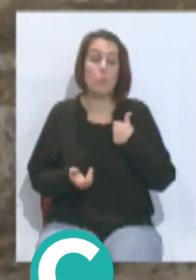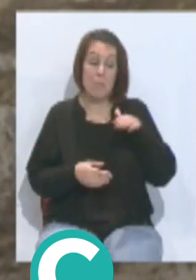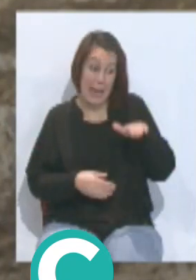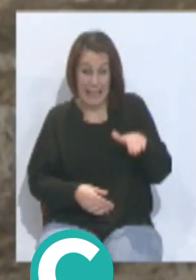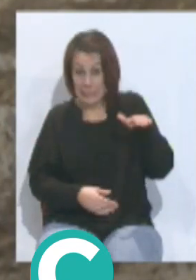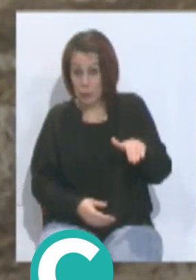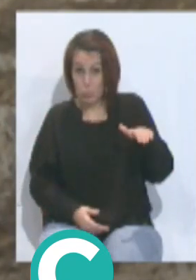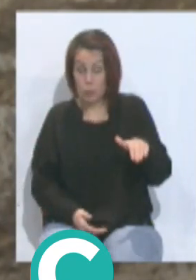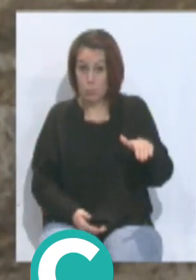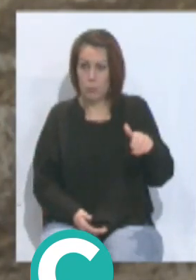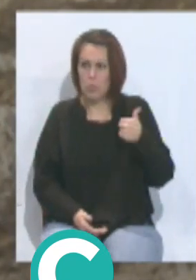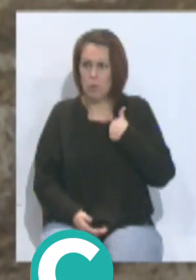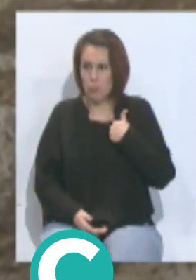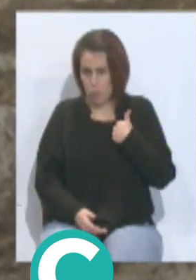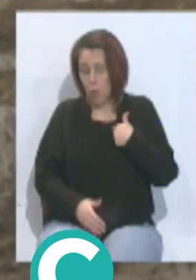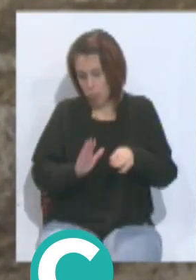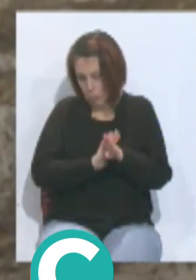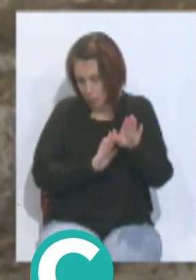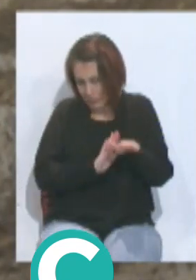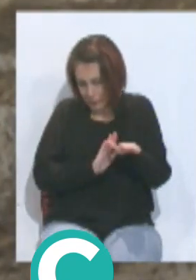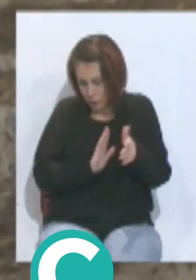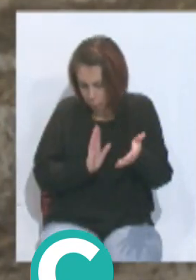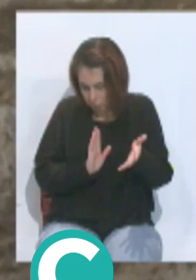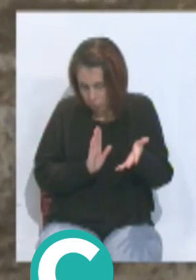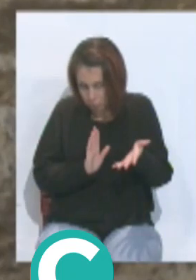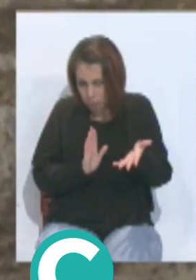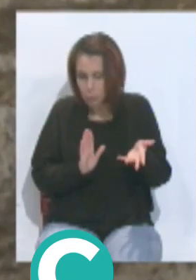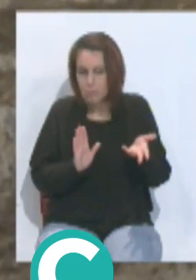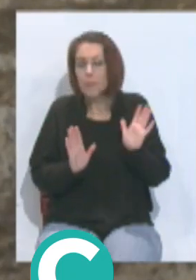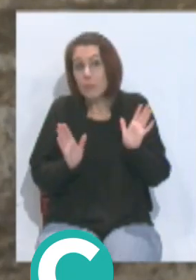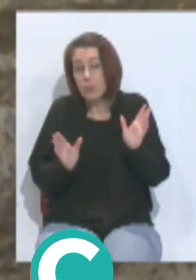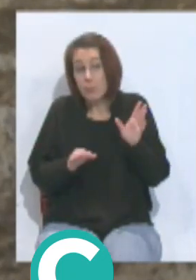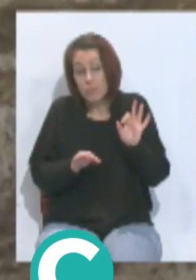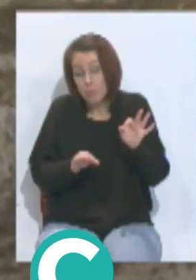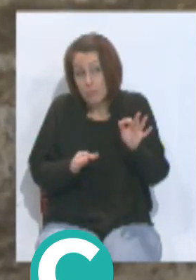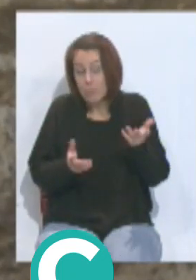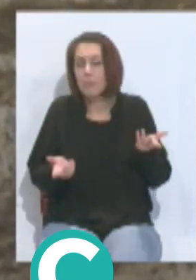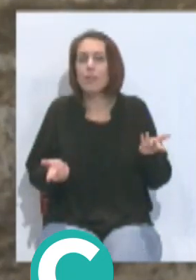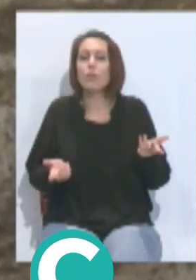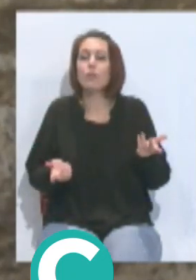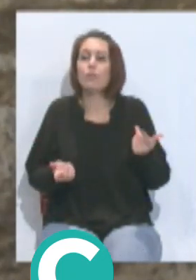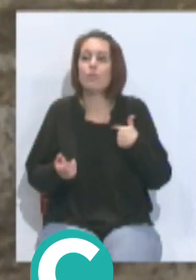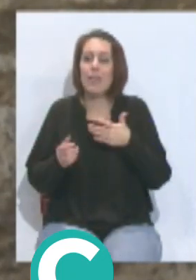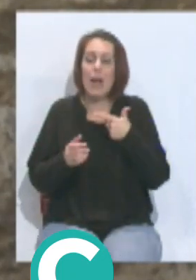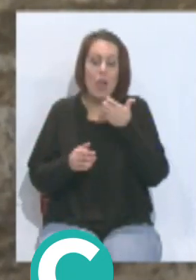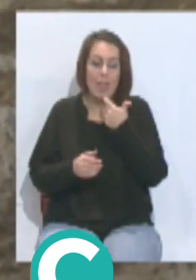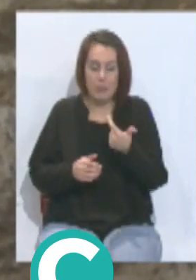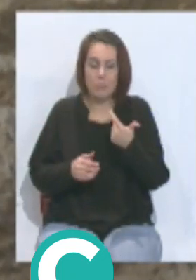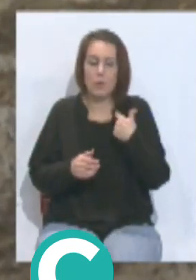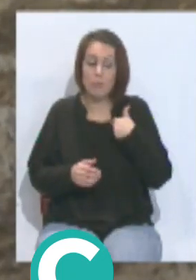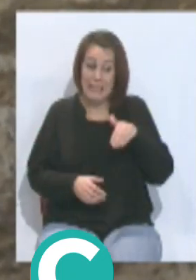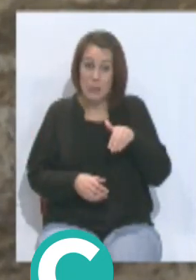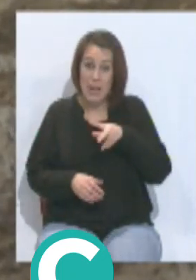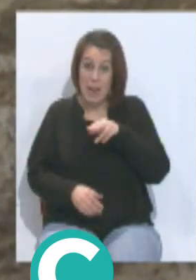era muy pequeño todavía. Bueno, yo sigo siendo pequeño, pero me refiero a la edad, ¿no? Es decir, que yo era muy pequeñito todavía